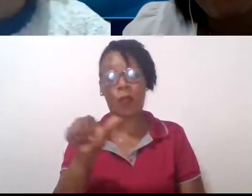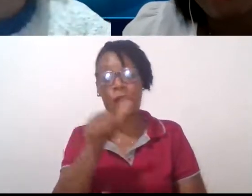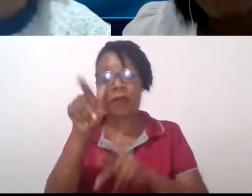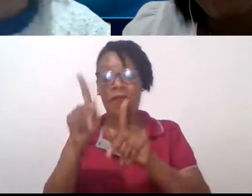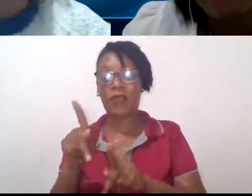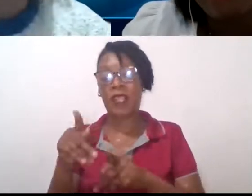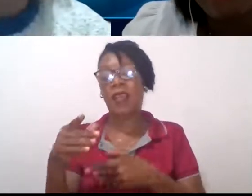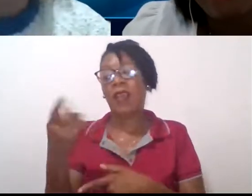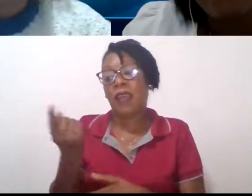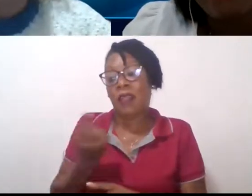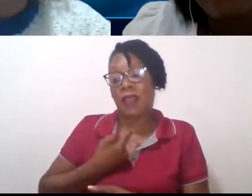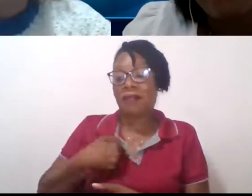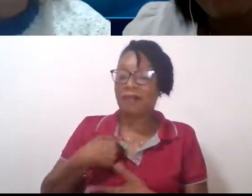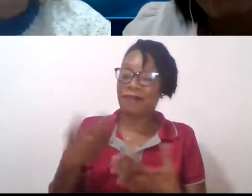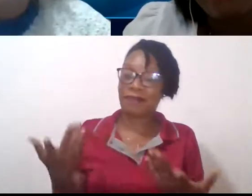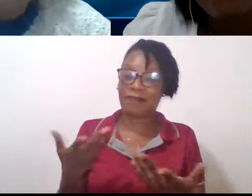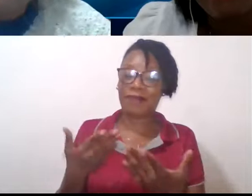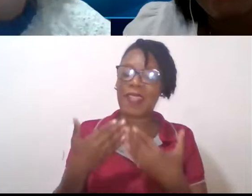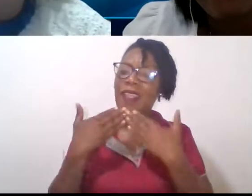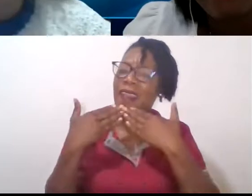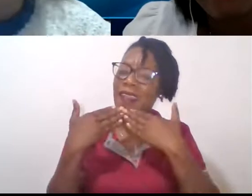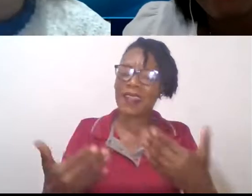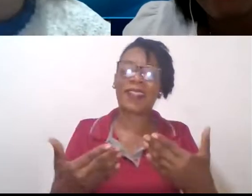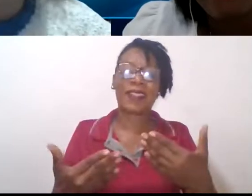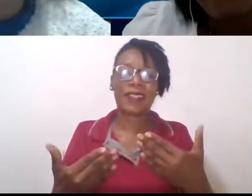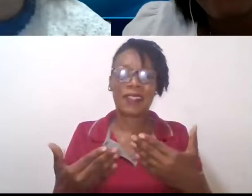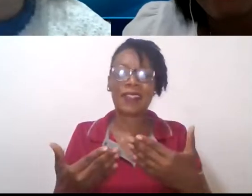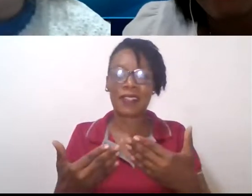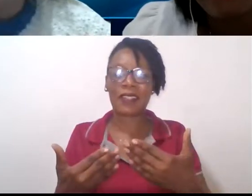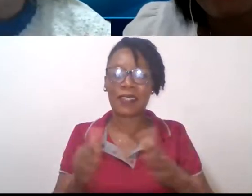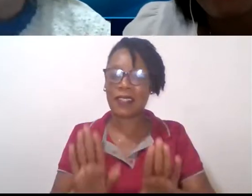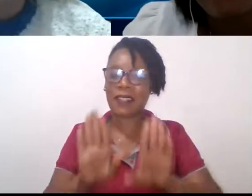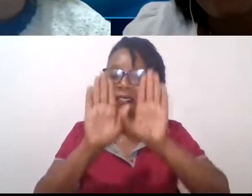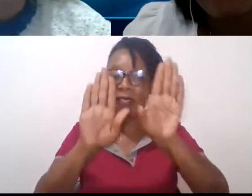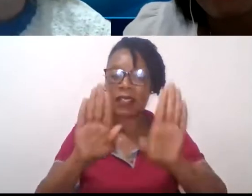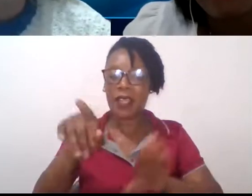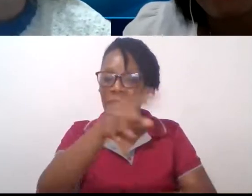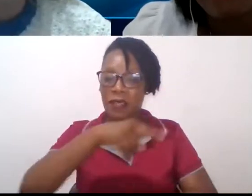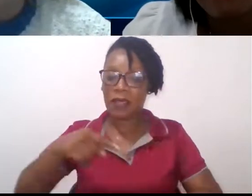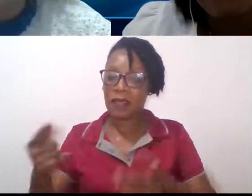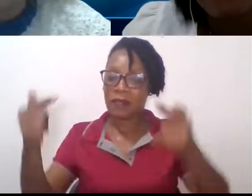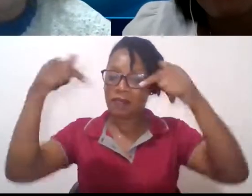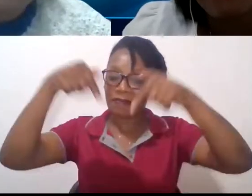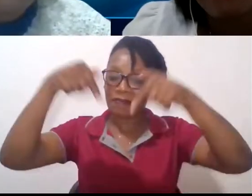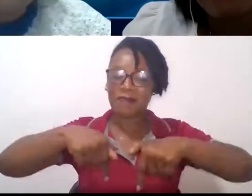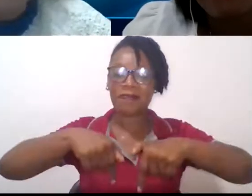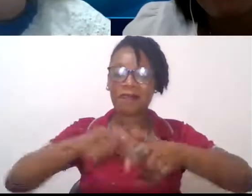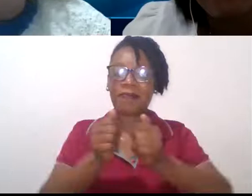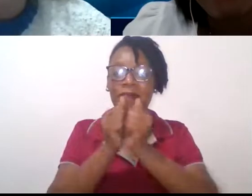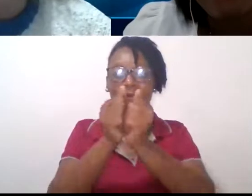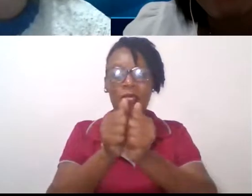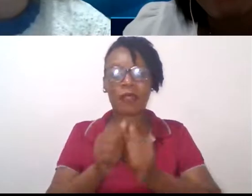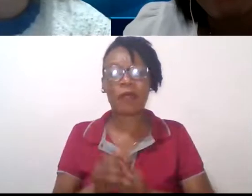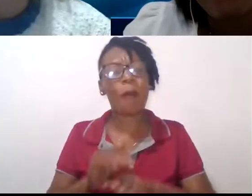uno lo pueda hacer. Así que un reconocimiento, ¿verdad? Por el hecho de estar aquí con nosotros y nosotras acompañándonos.